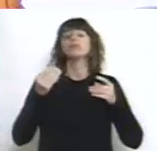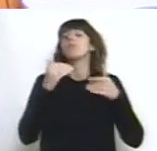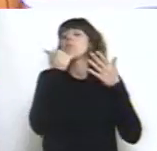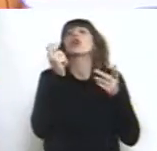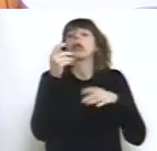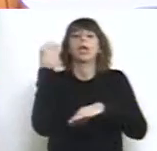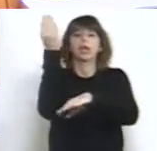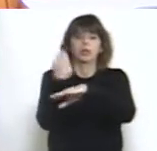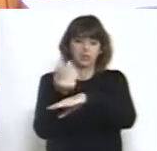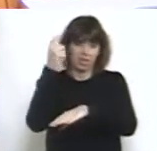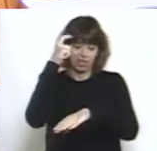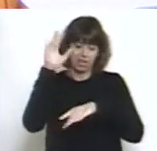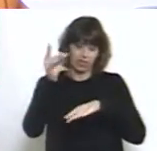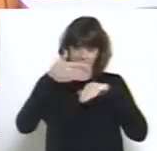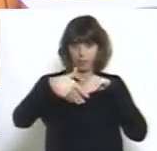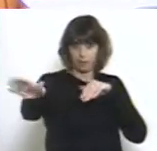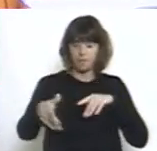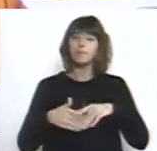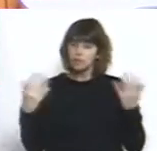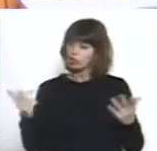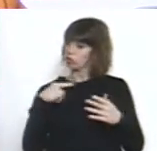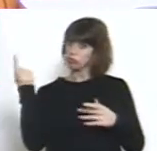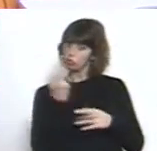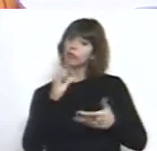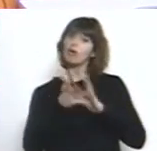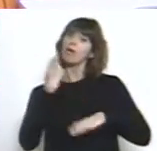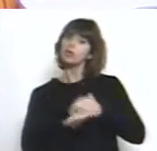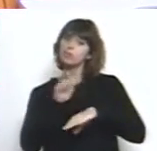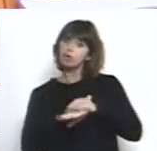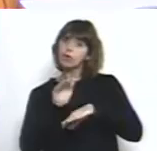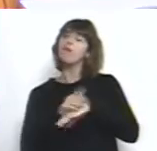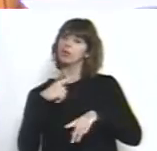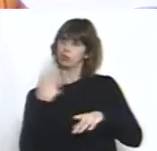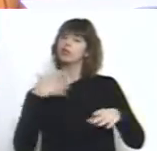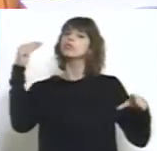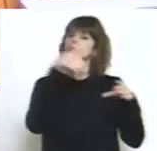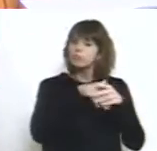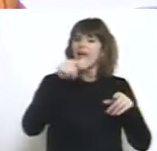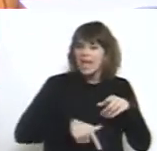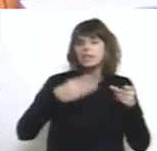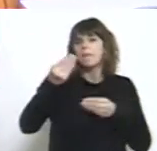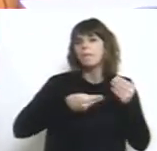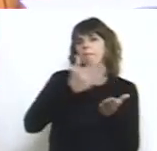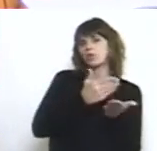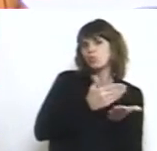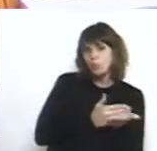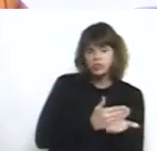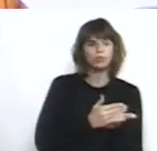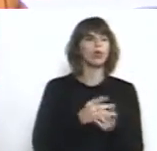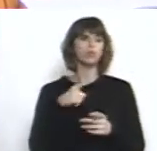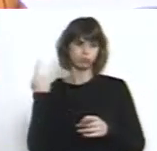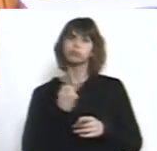diciembre. Así que con toda responsabilidad nosotros votamos este presupuesto con total acompañamiento